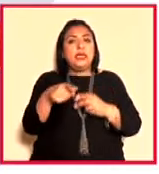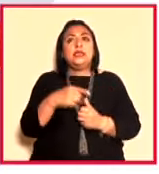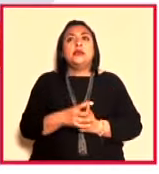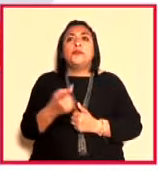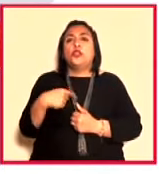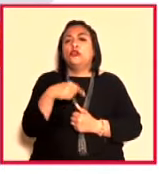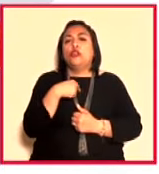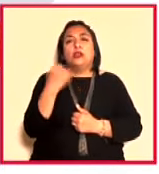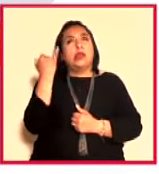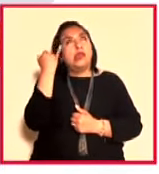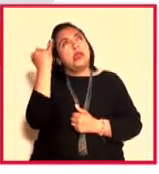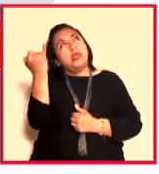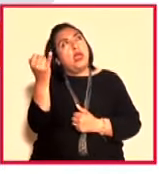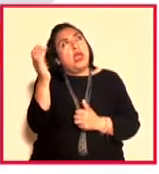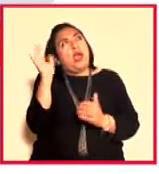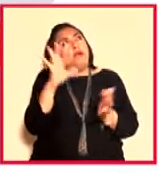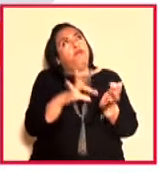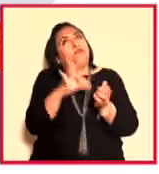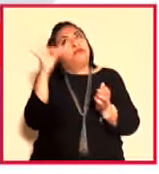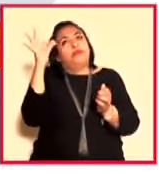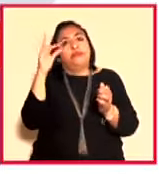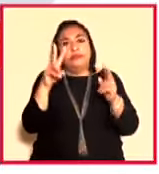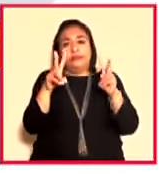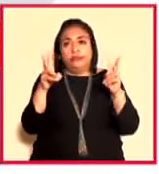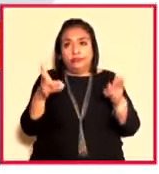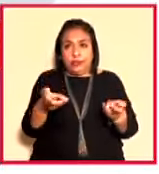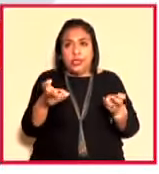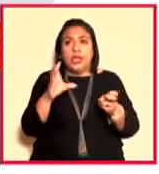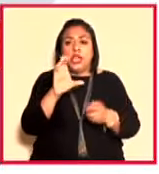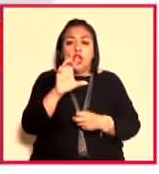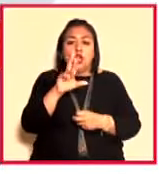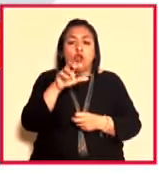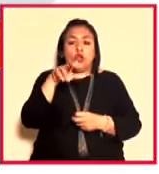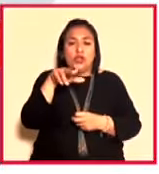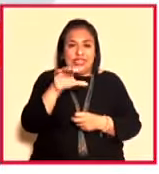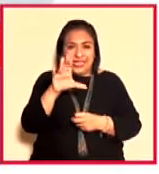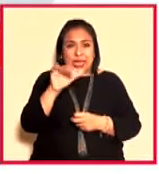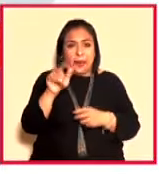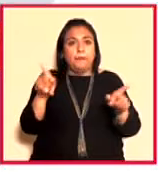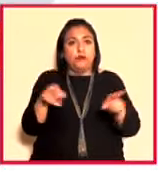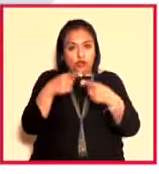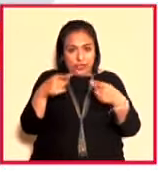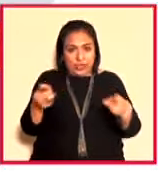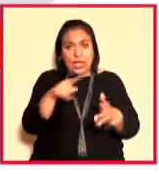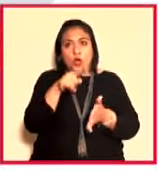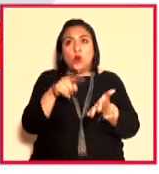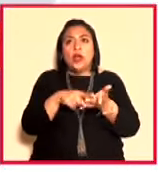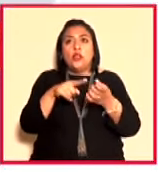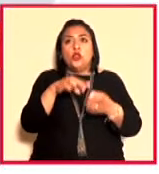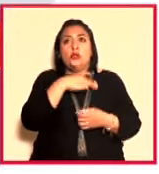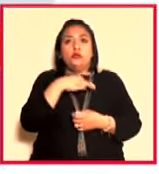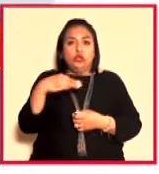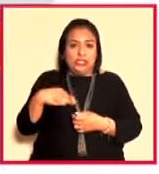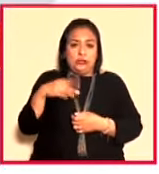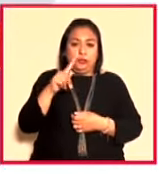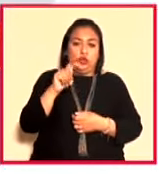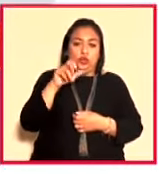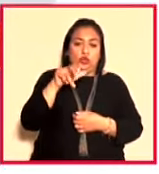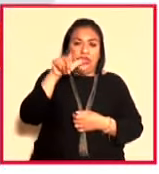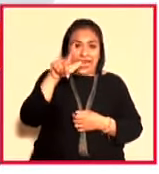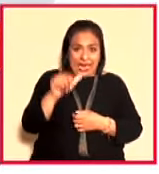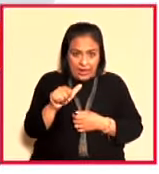manga este título que es la crónica musical del municipio de Tonalá, en este caso, en donde